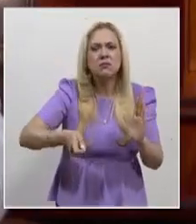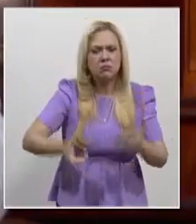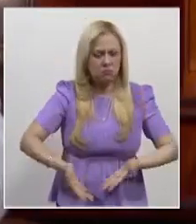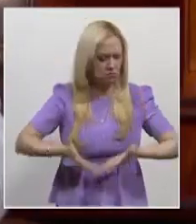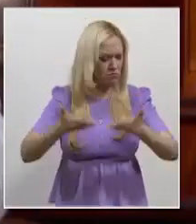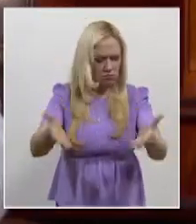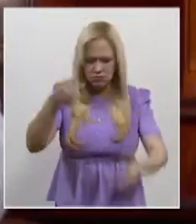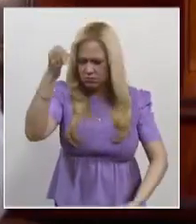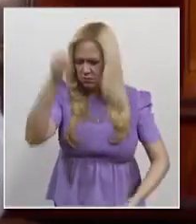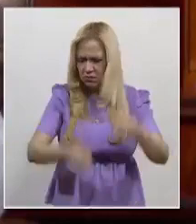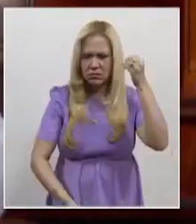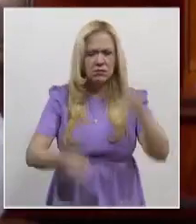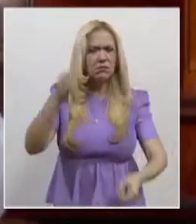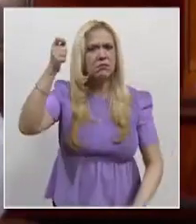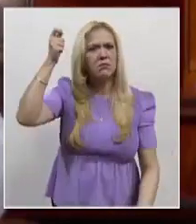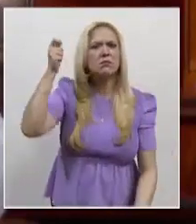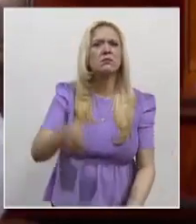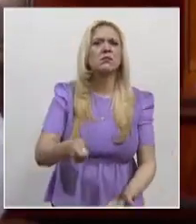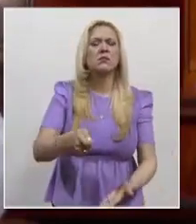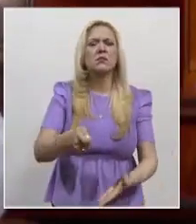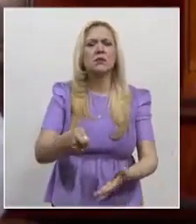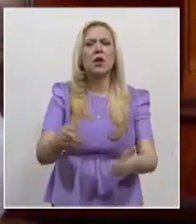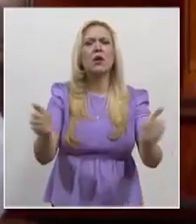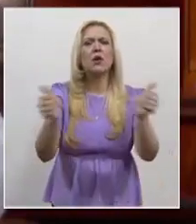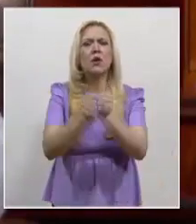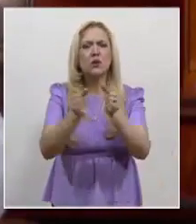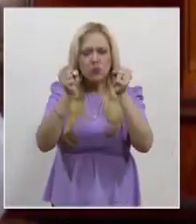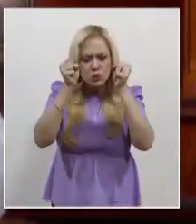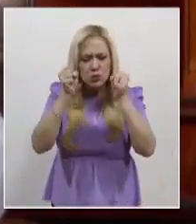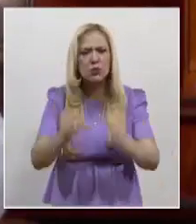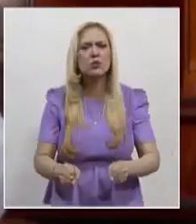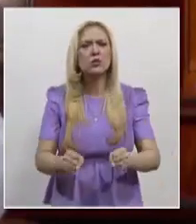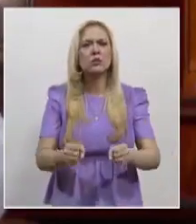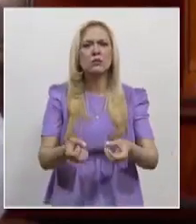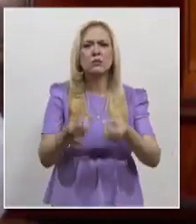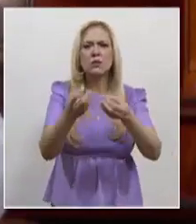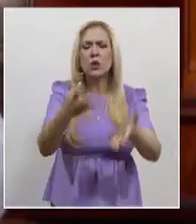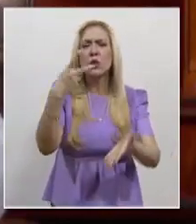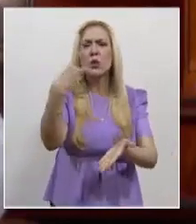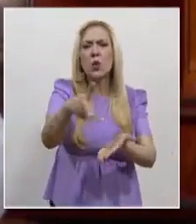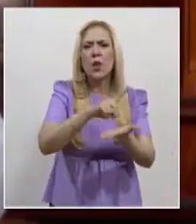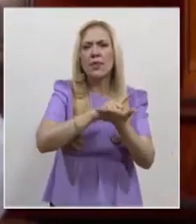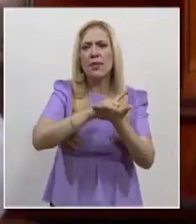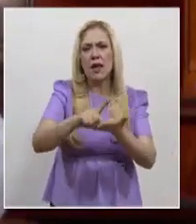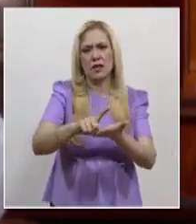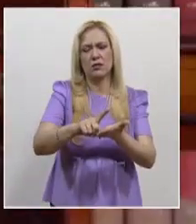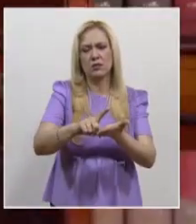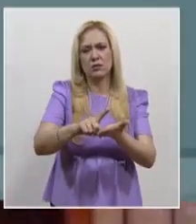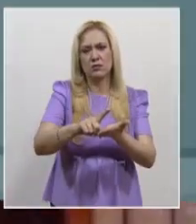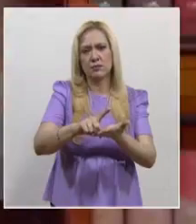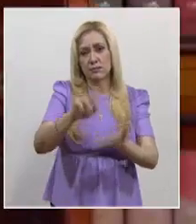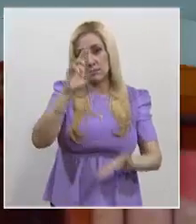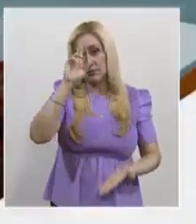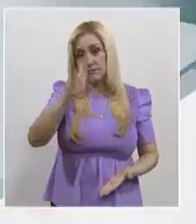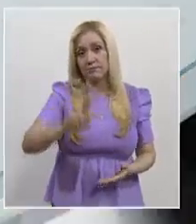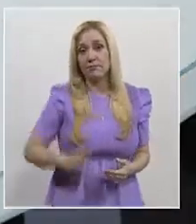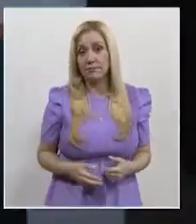impartir justicia, garantizando el máximo goce de sus derechos.